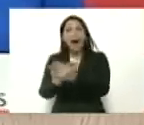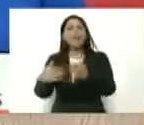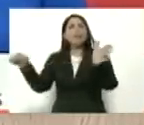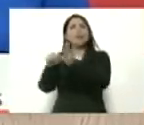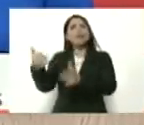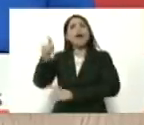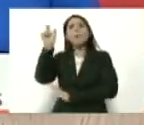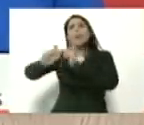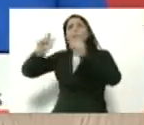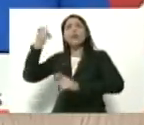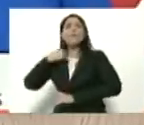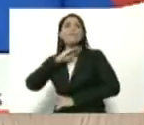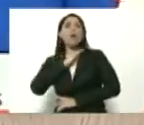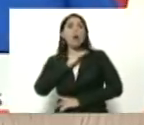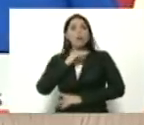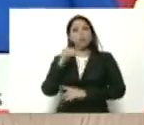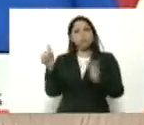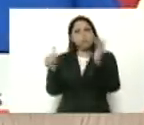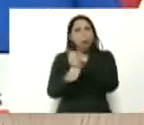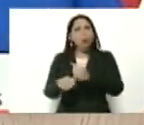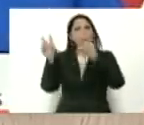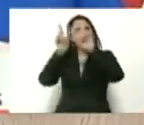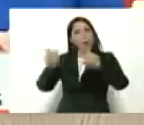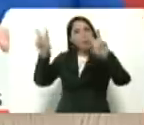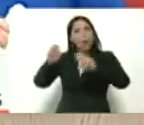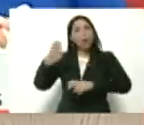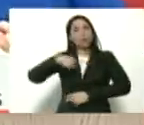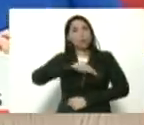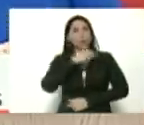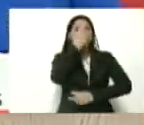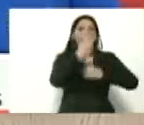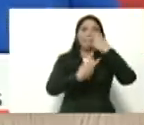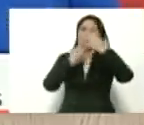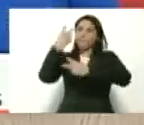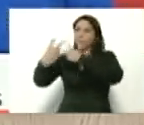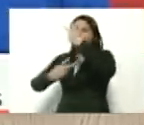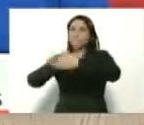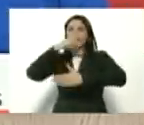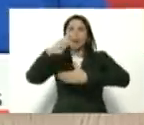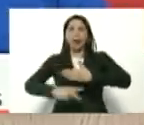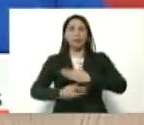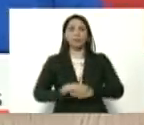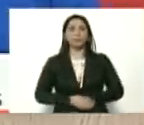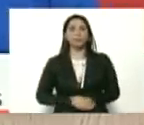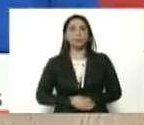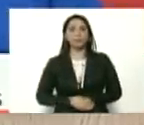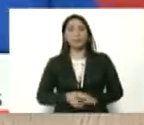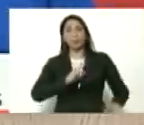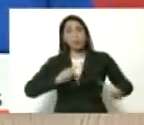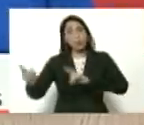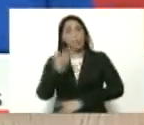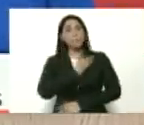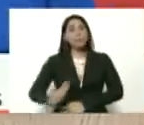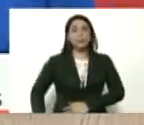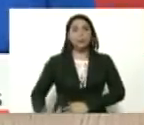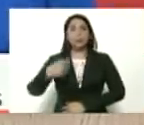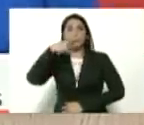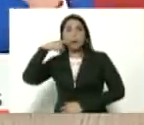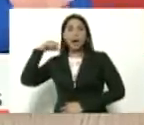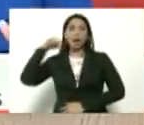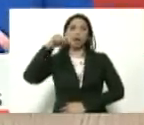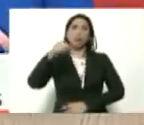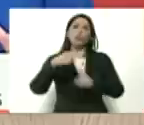importantes producto del pesquisaje que hemos venido haciendo dentro del plan que dirige el presidente Nicolás Maduro